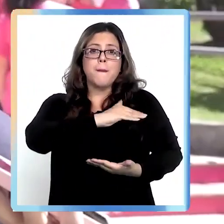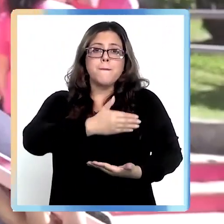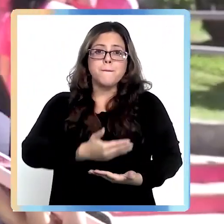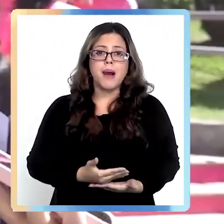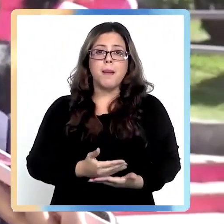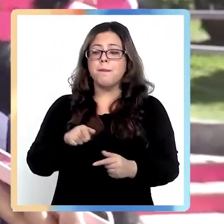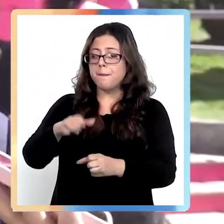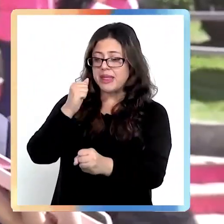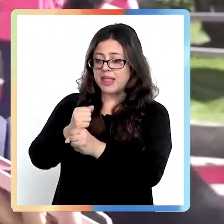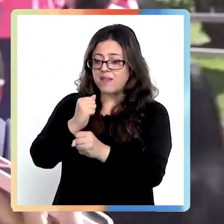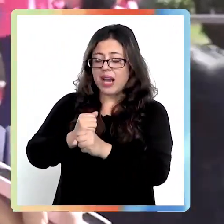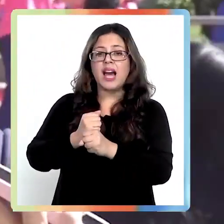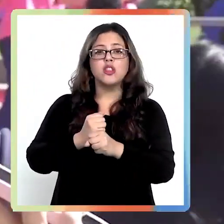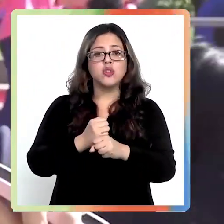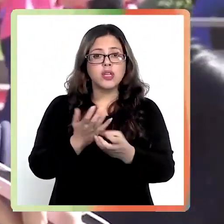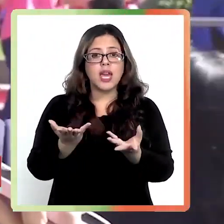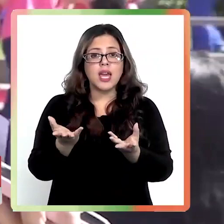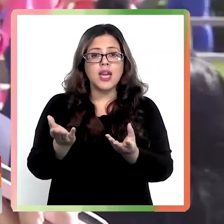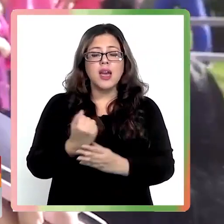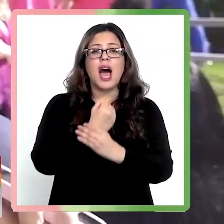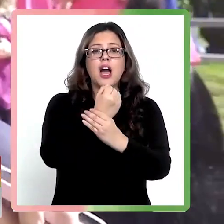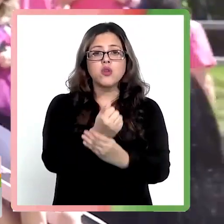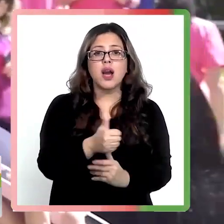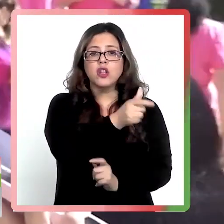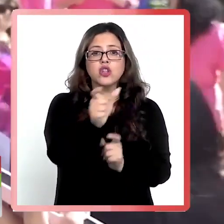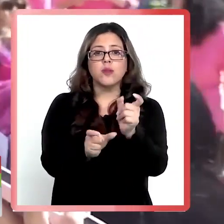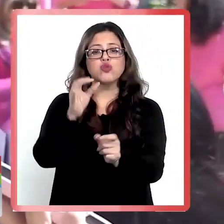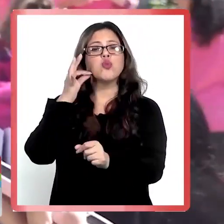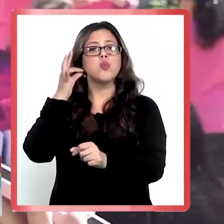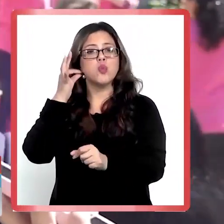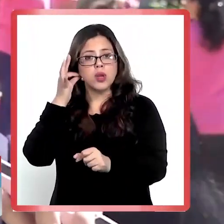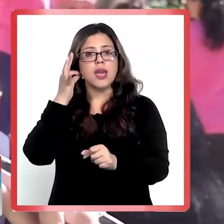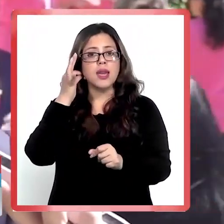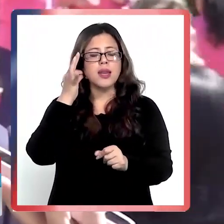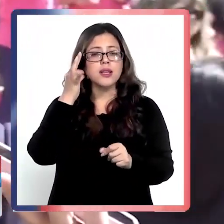estamos trabajando en ello para hacer realidad esto y poder ir de ayuda de todas las mujeres